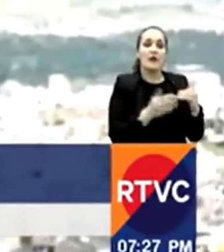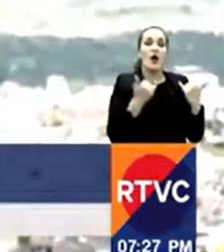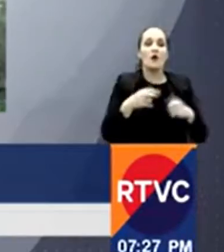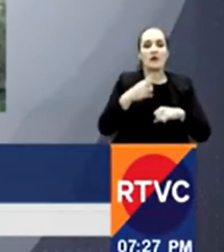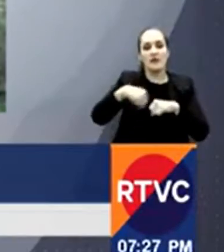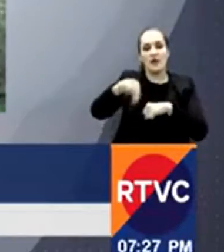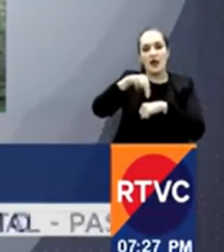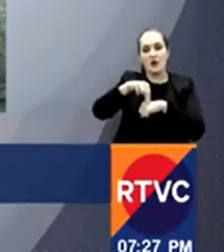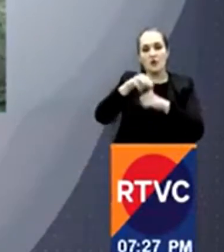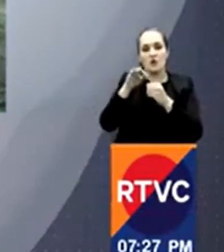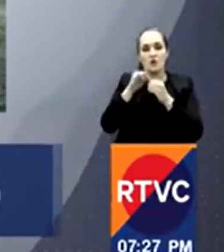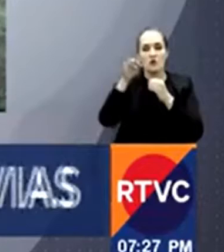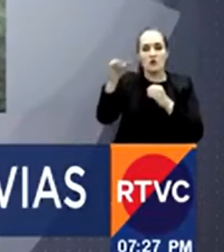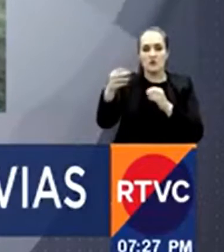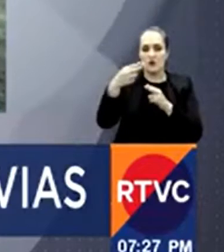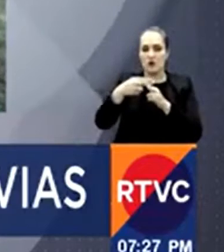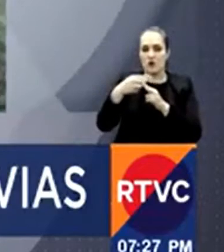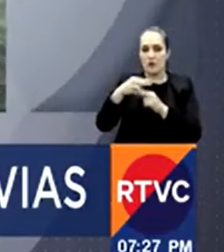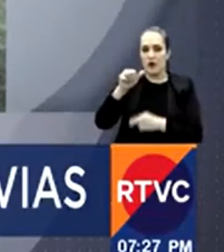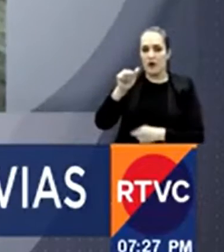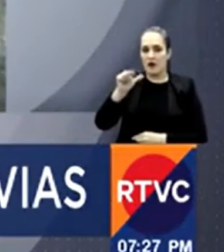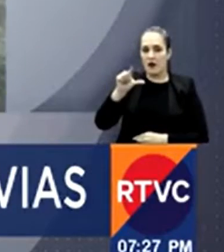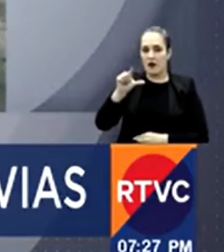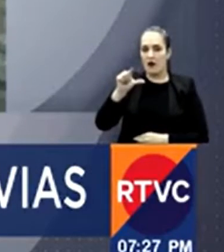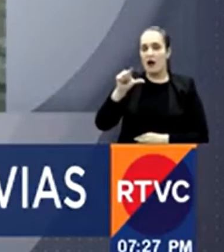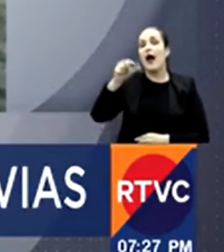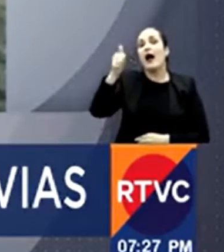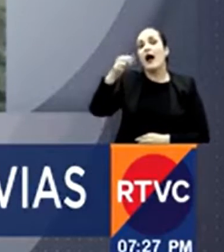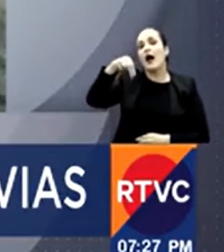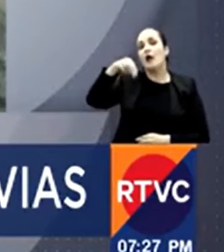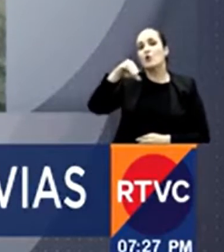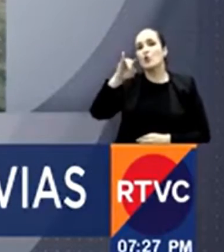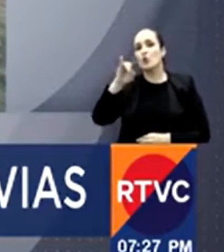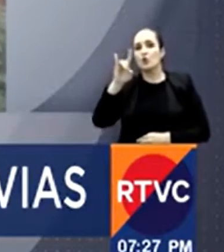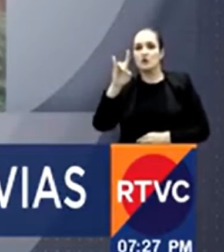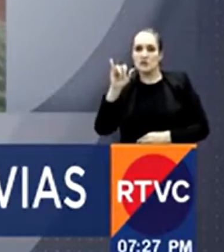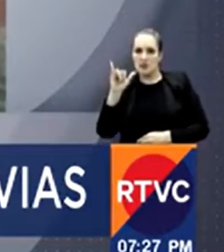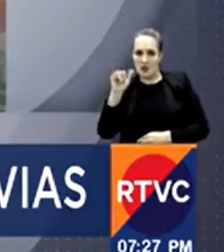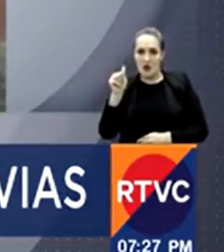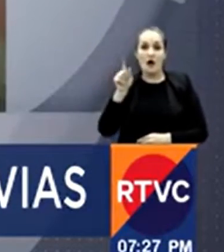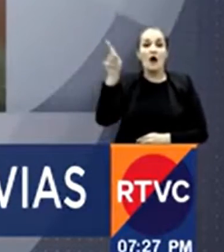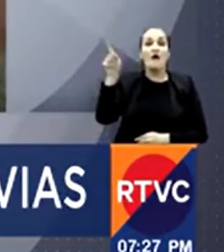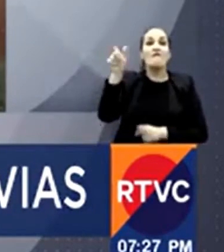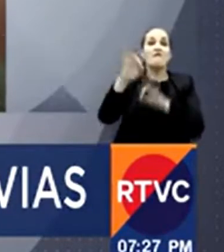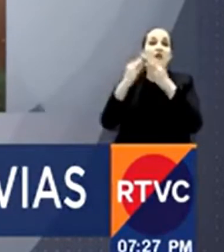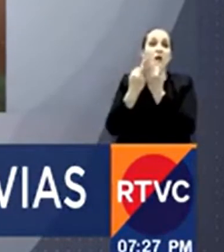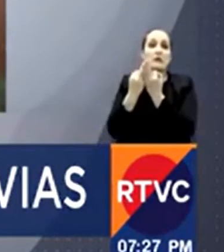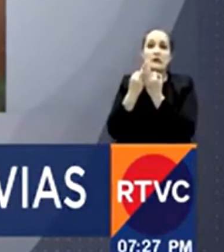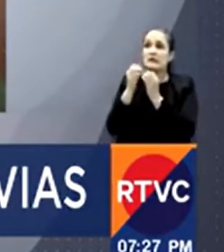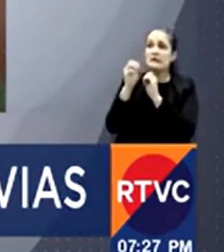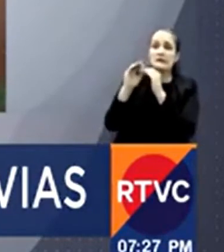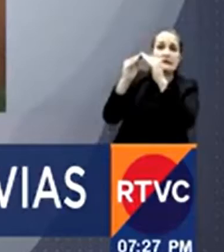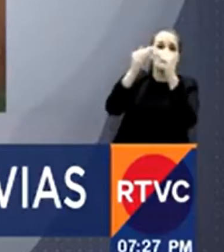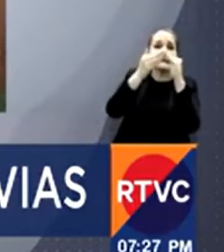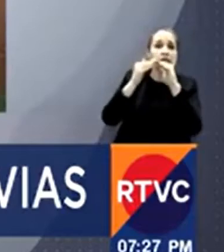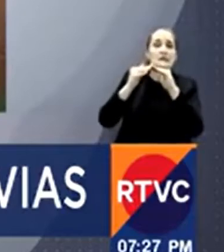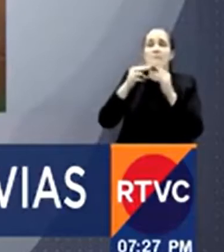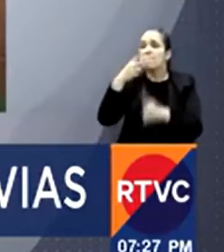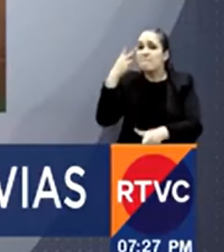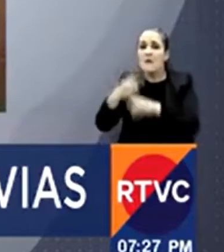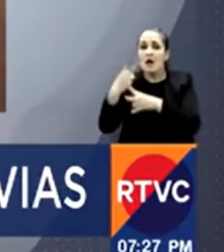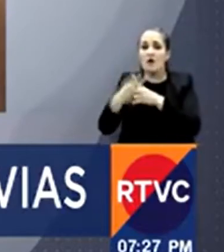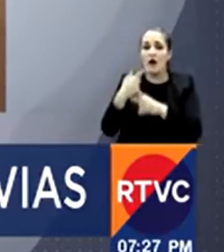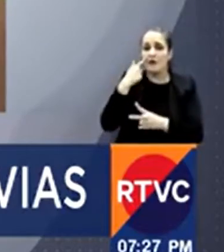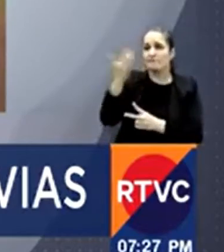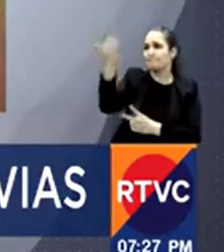municipio de Ancuya, en su zona rural, 87 familias se encuentran en alto riesgo, por lo cual la Dirección de Gestión de Riesgo de este departamento informó que